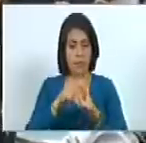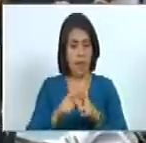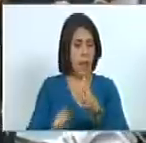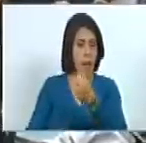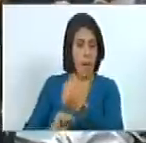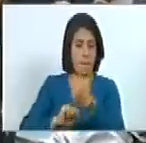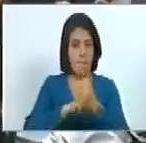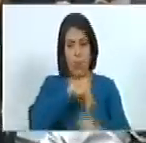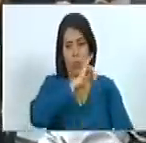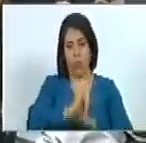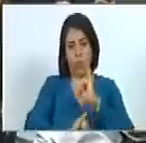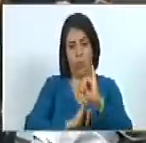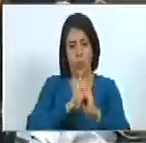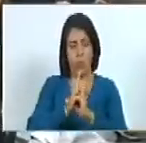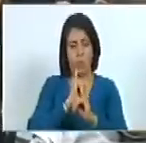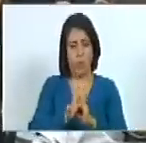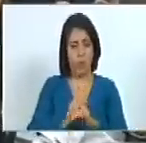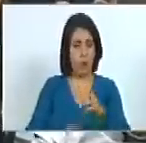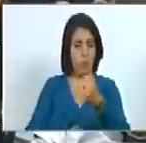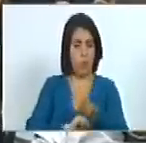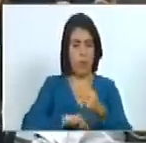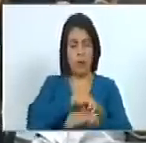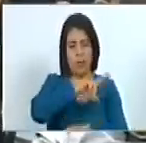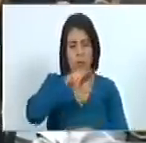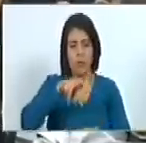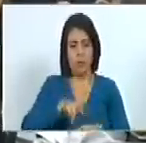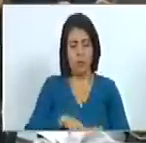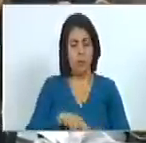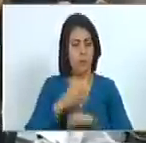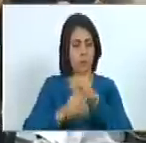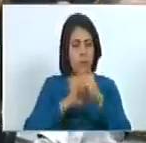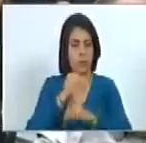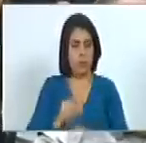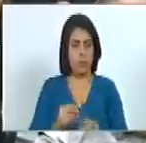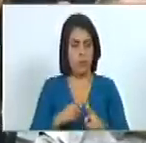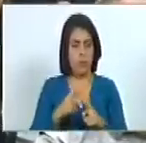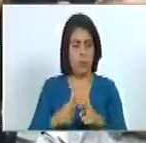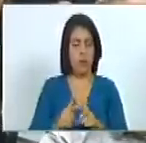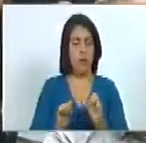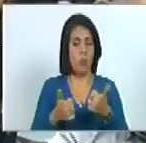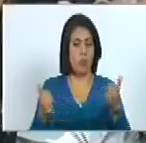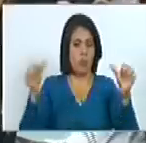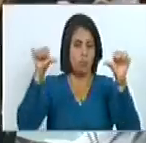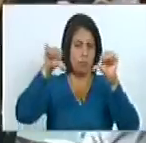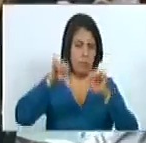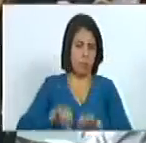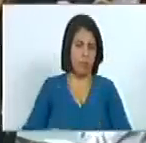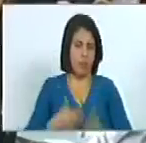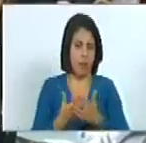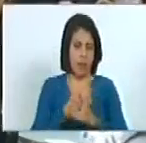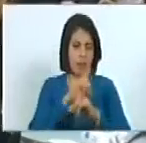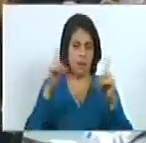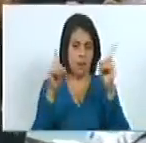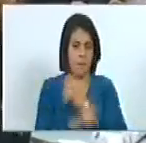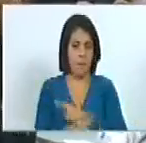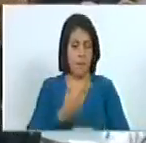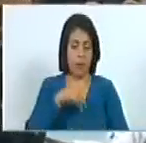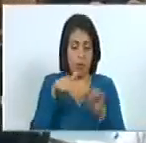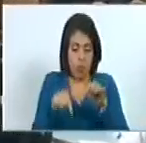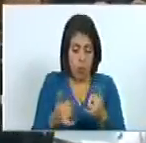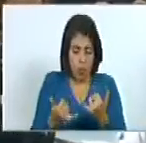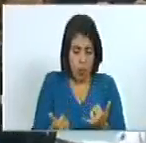apoyo internacional y el apoyo nacional que se le daba empezó a decaer, hasta convertirlo en lo que son